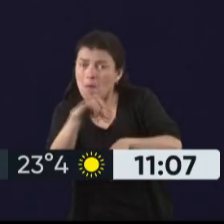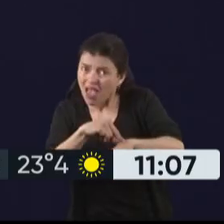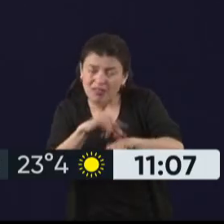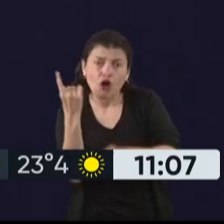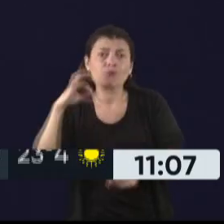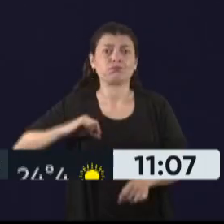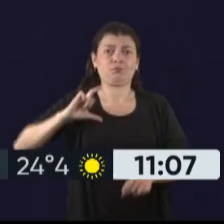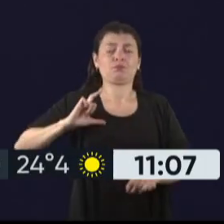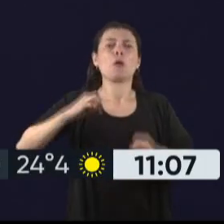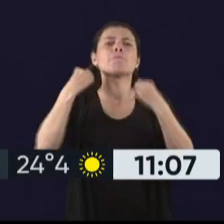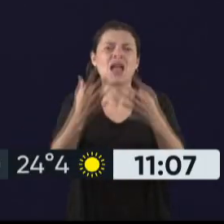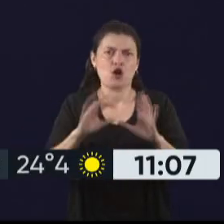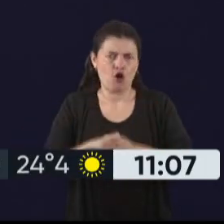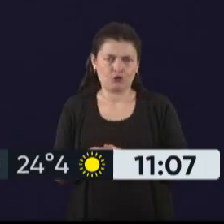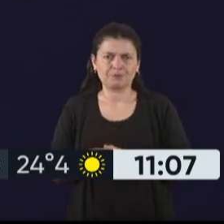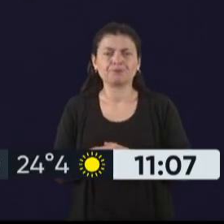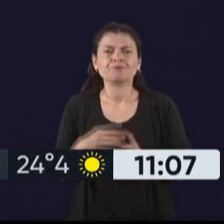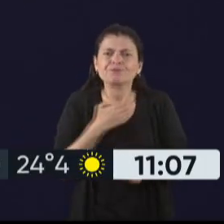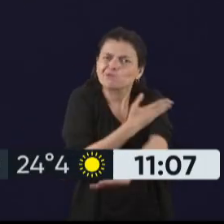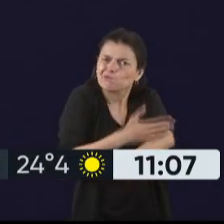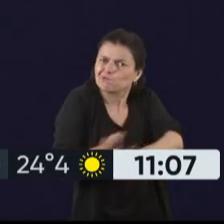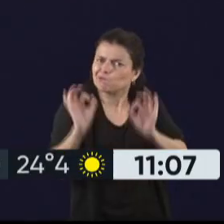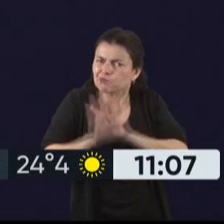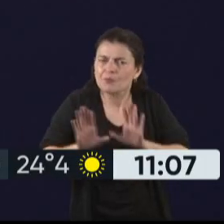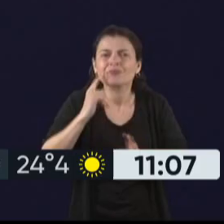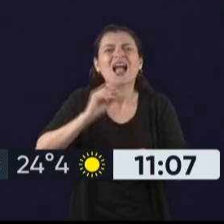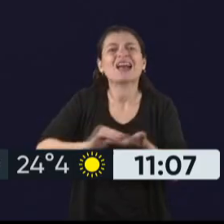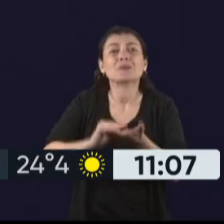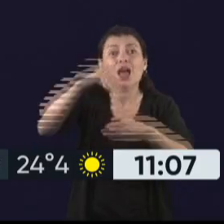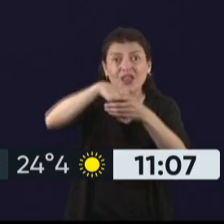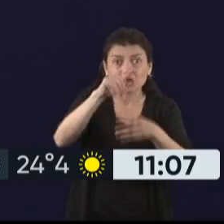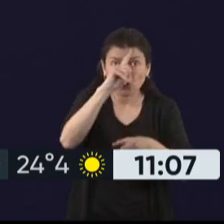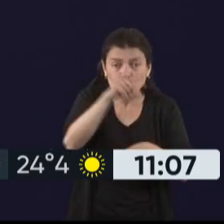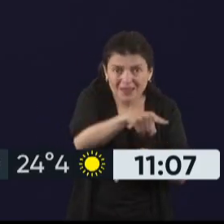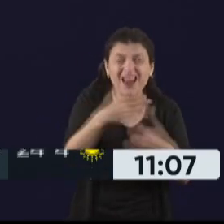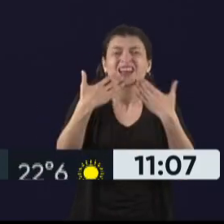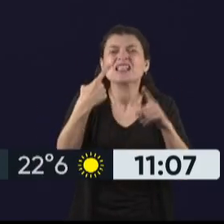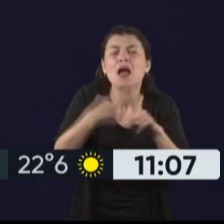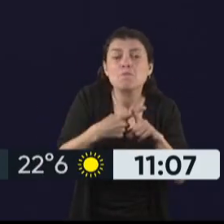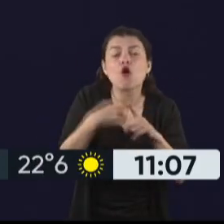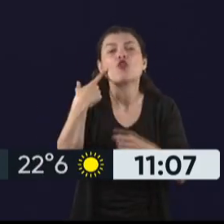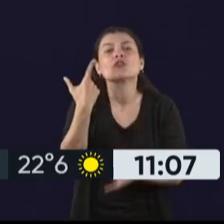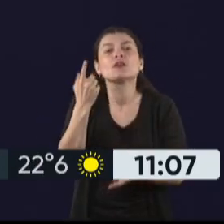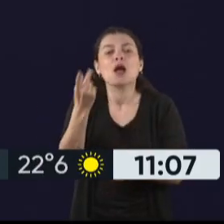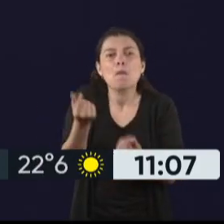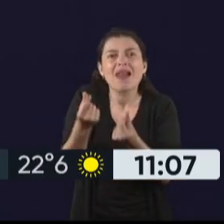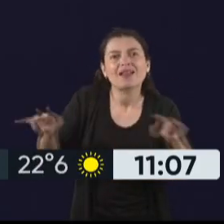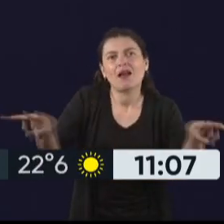permanente. Todo esto, la administración del Garrahan lo logra con fondos